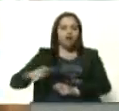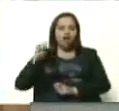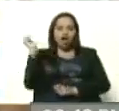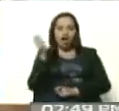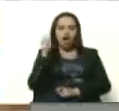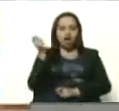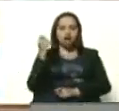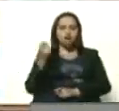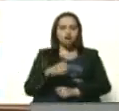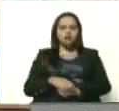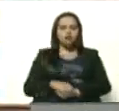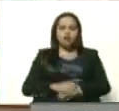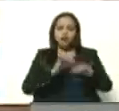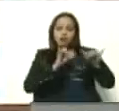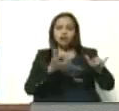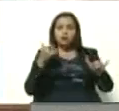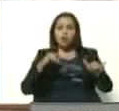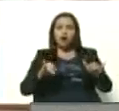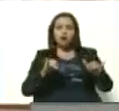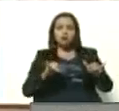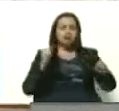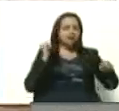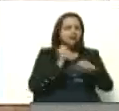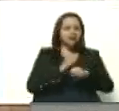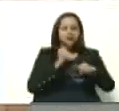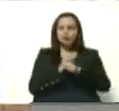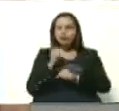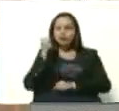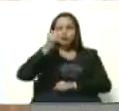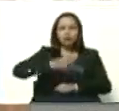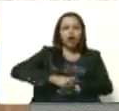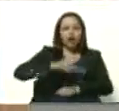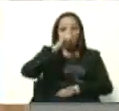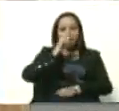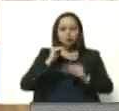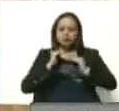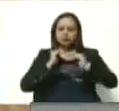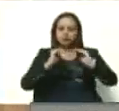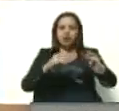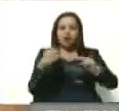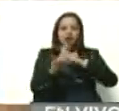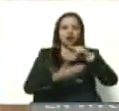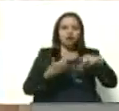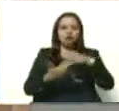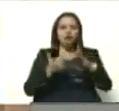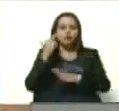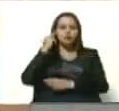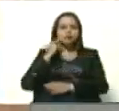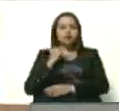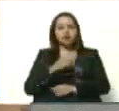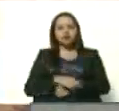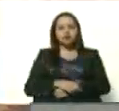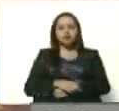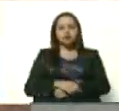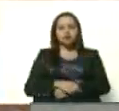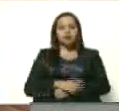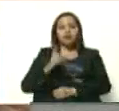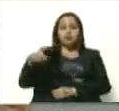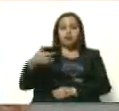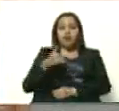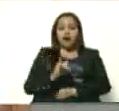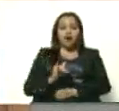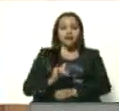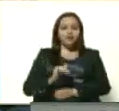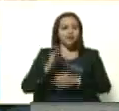apureño, quienes han luchado desde mucho tiempo para mantener la revolución bolivariana, quienes también